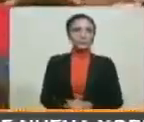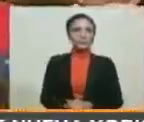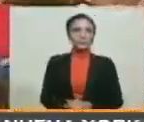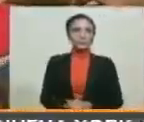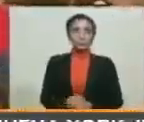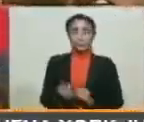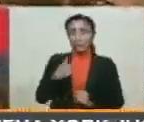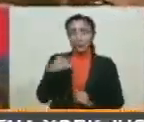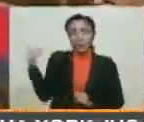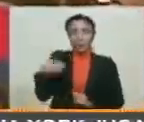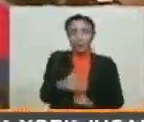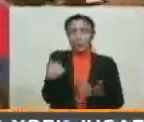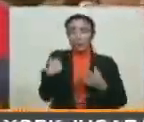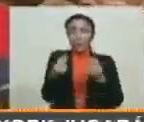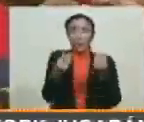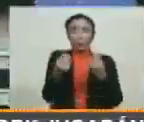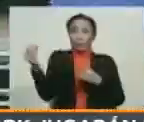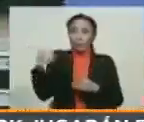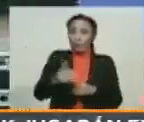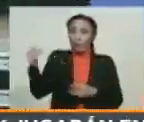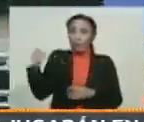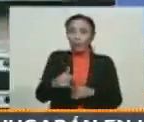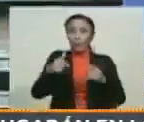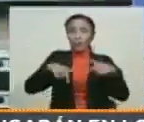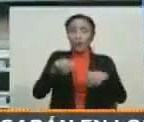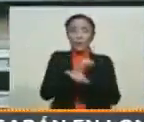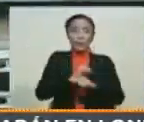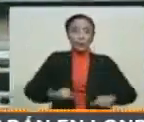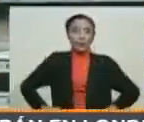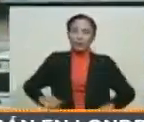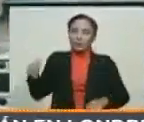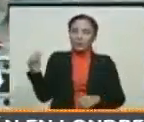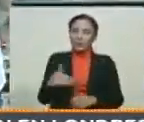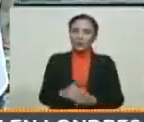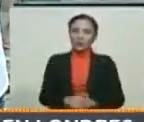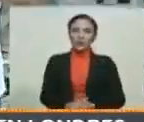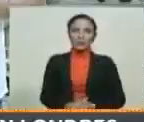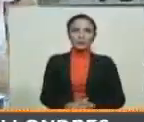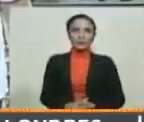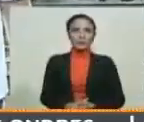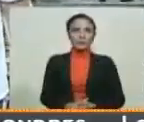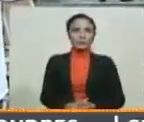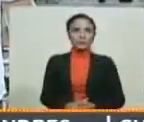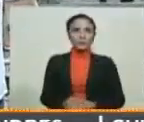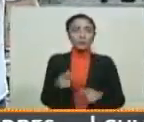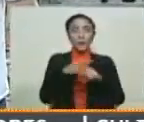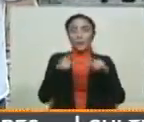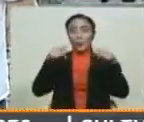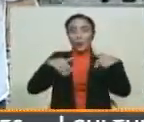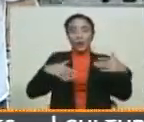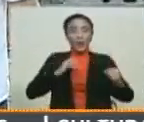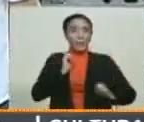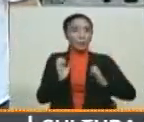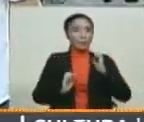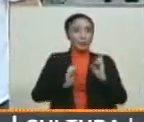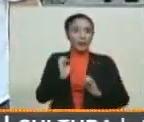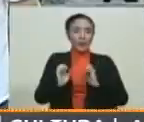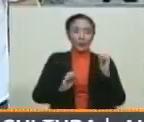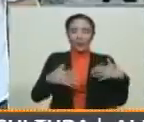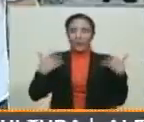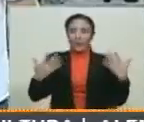muchas meses acarigua portuguesa pero hoy es el día en que estoy más emocionado